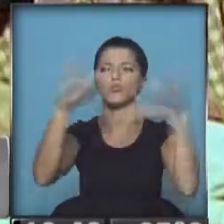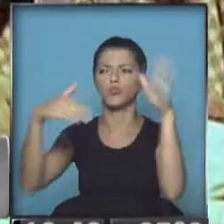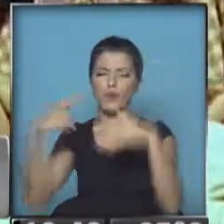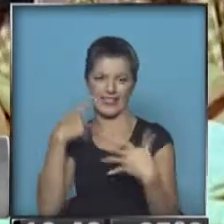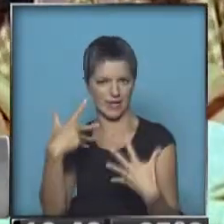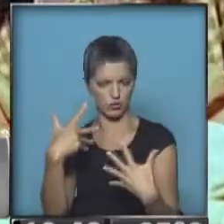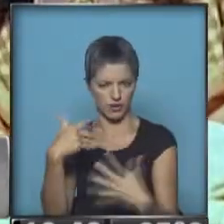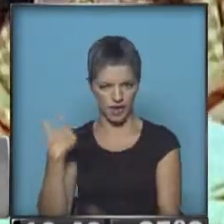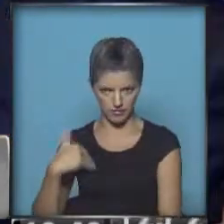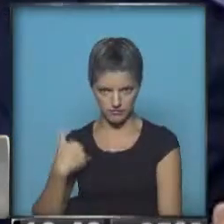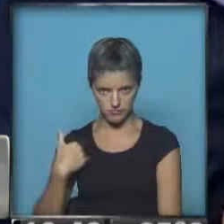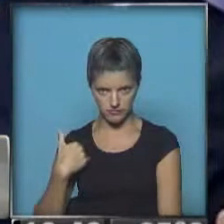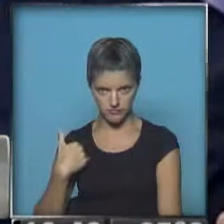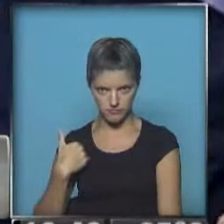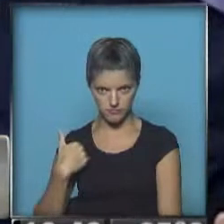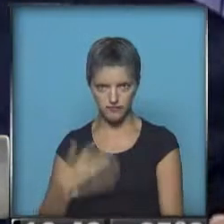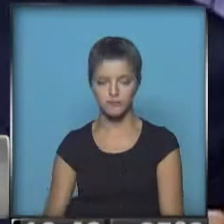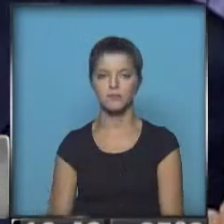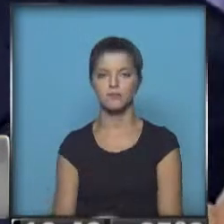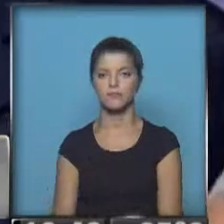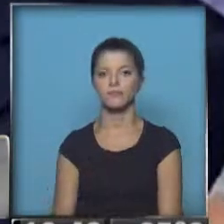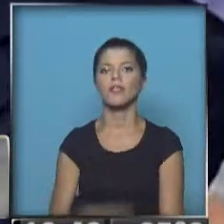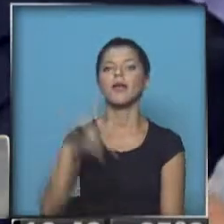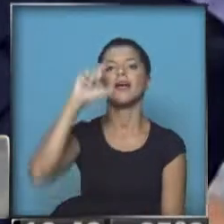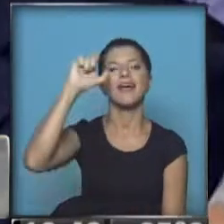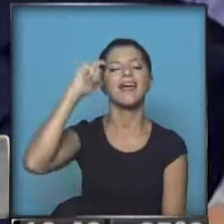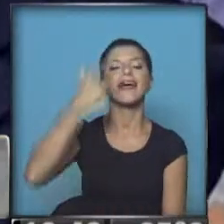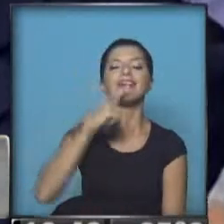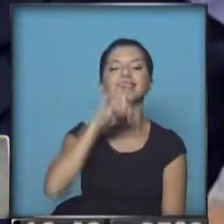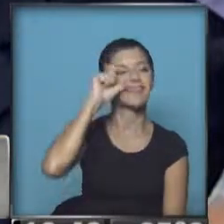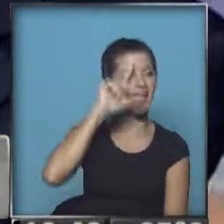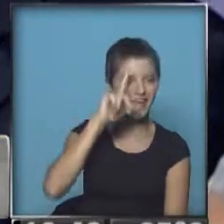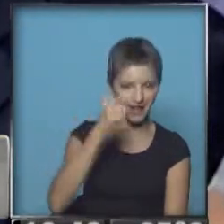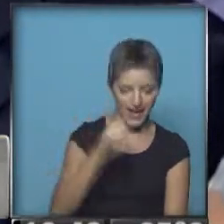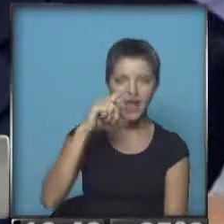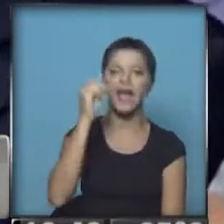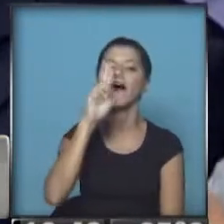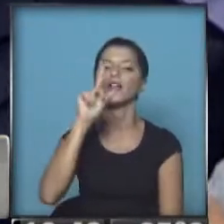intelectualidad argentina. Estaba Estela Carlotto, había